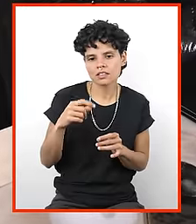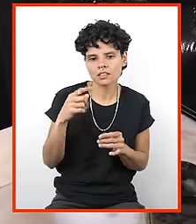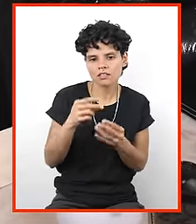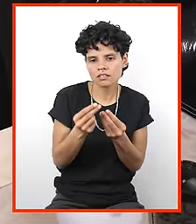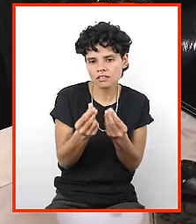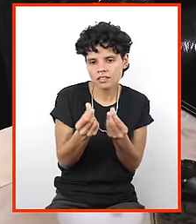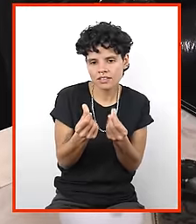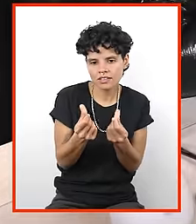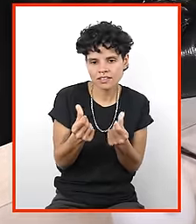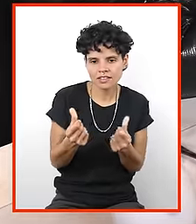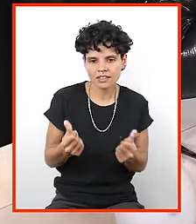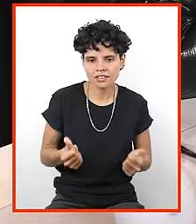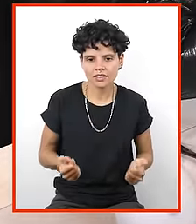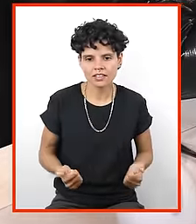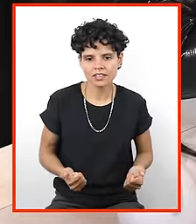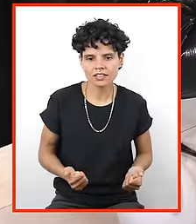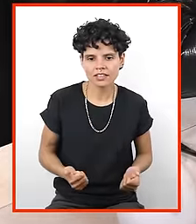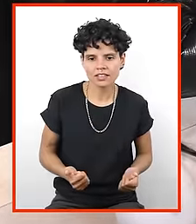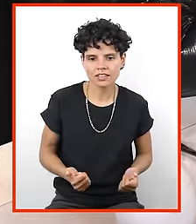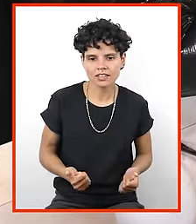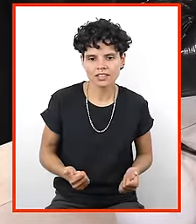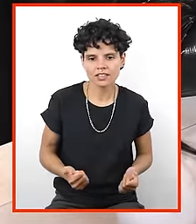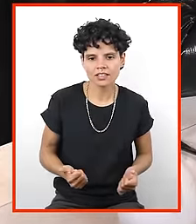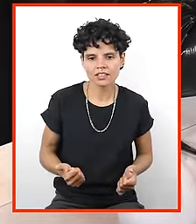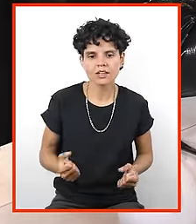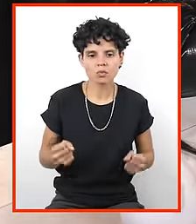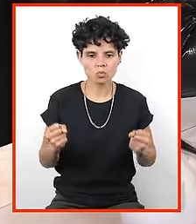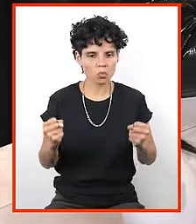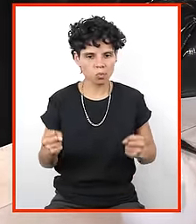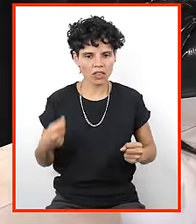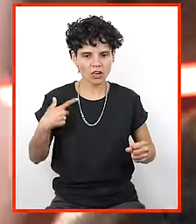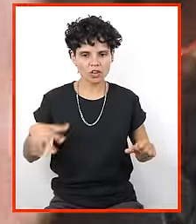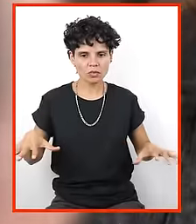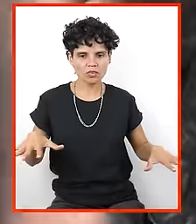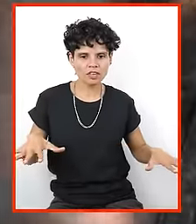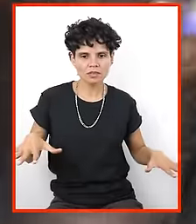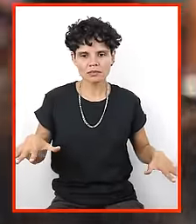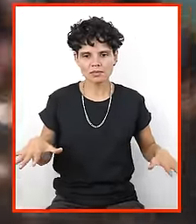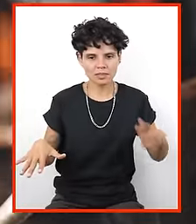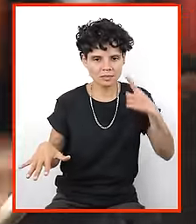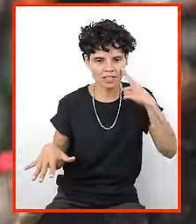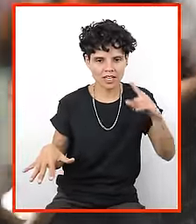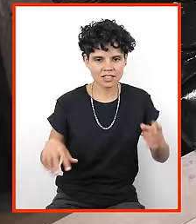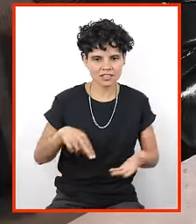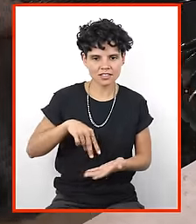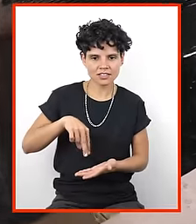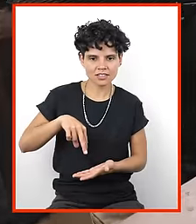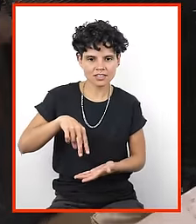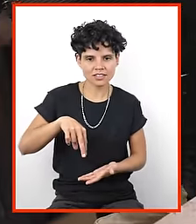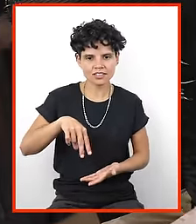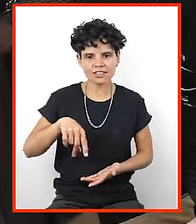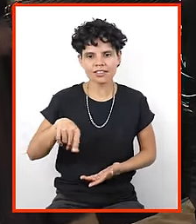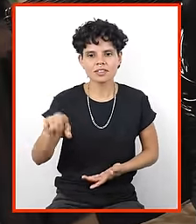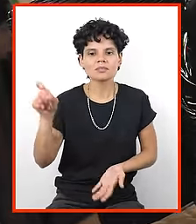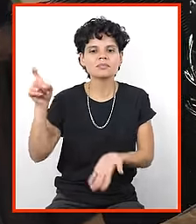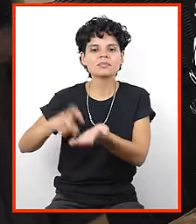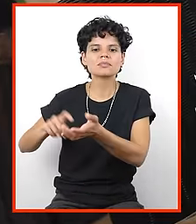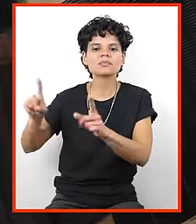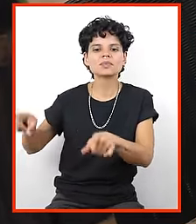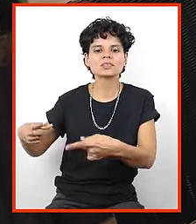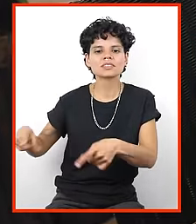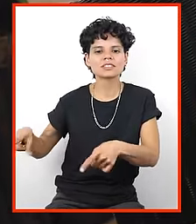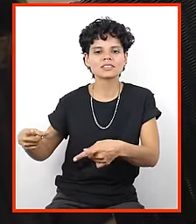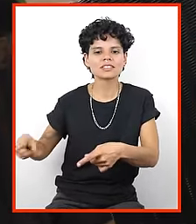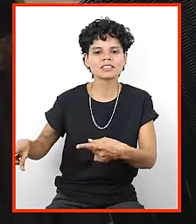¿Lo hicieron? Sí. ¿Lo hicieron? Y esto que puedo hacer de todo así. Mira, Ponte tú una música. Es una pillería